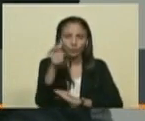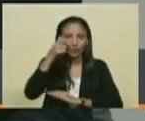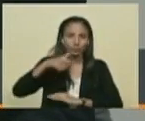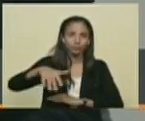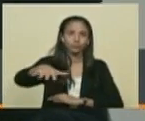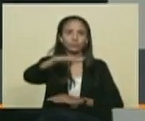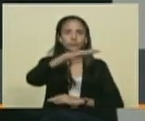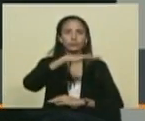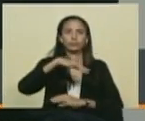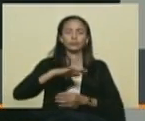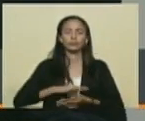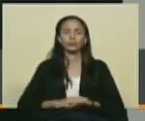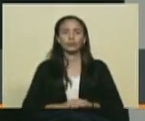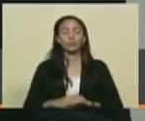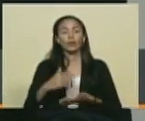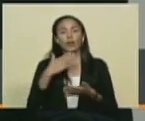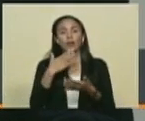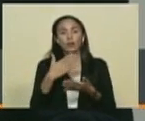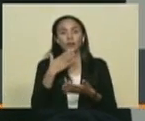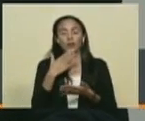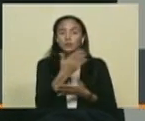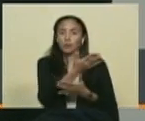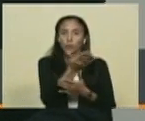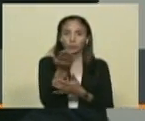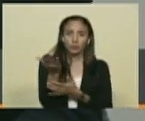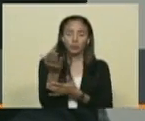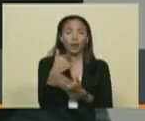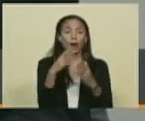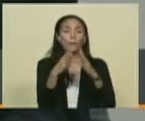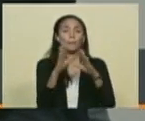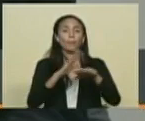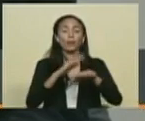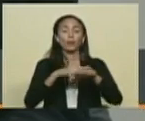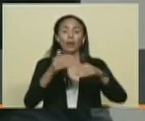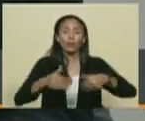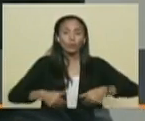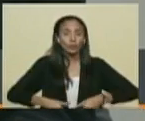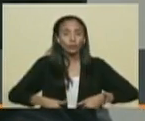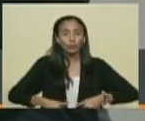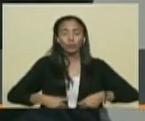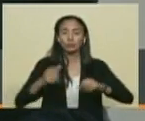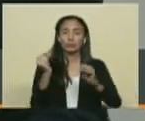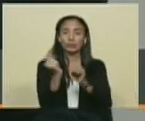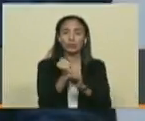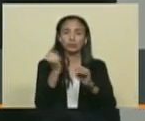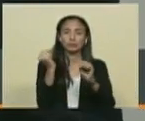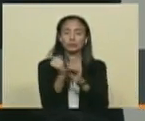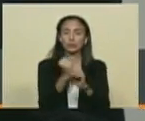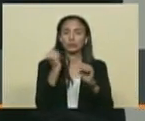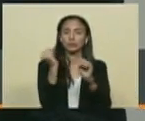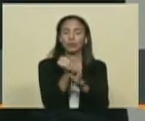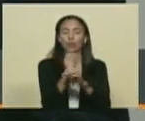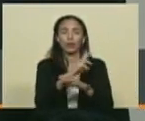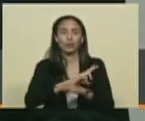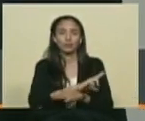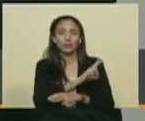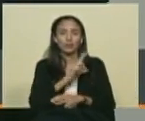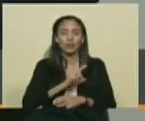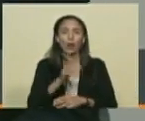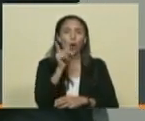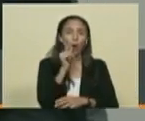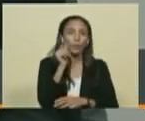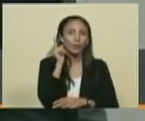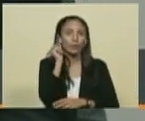Venezuela. Agradecemos también el esfuerzo y el trabajo de los cancilleres